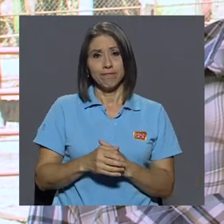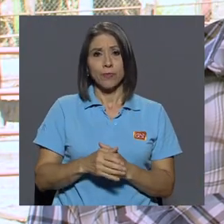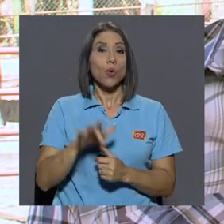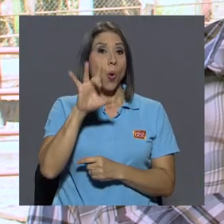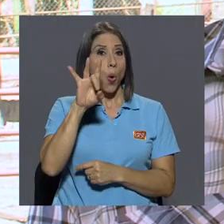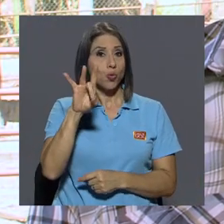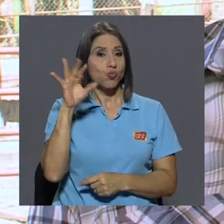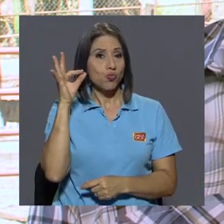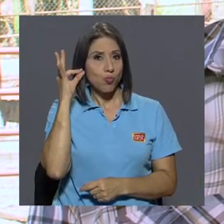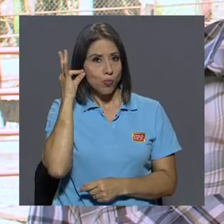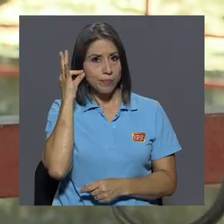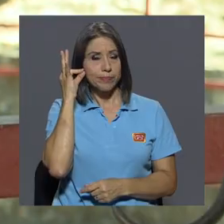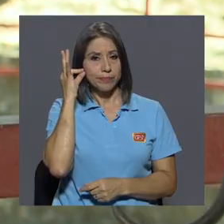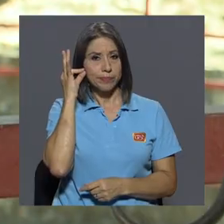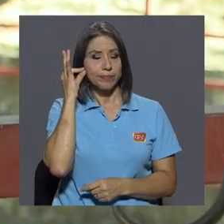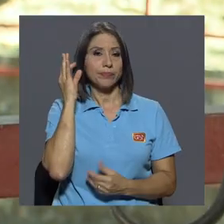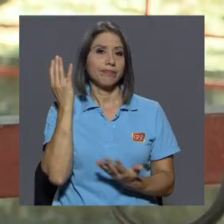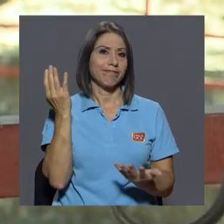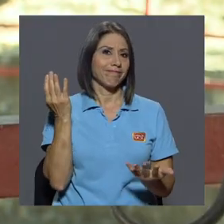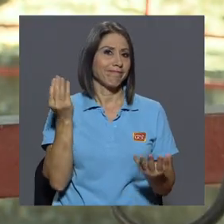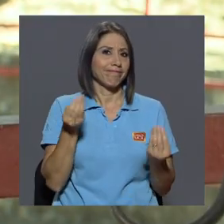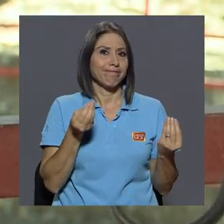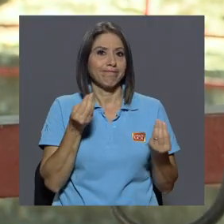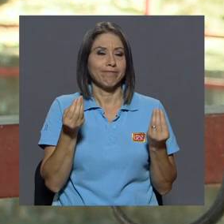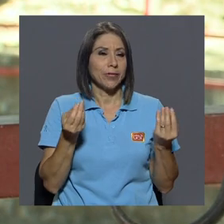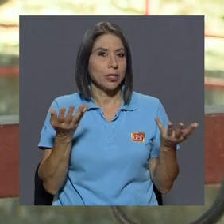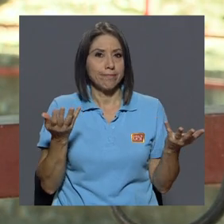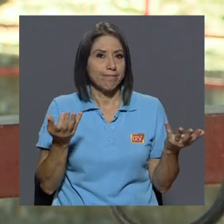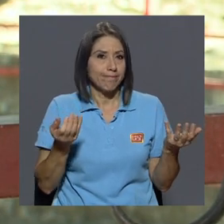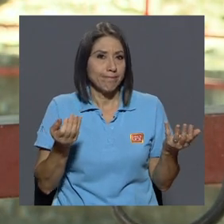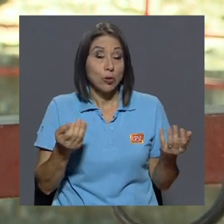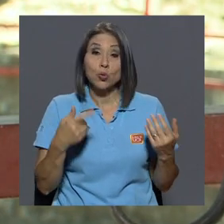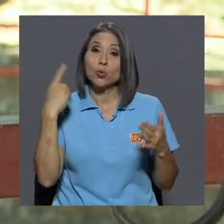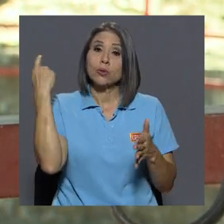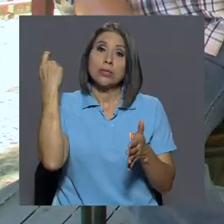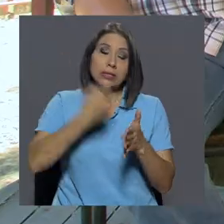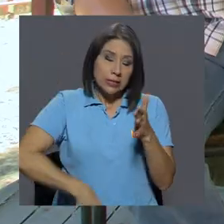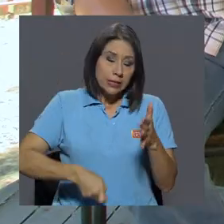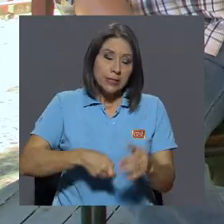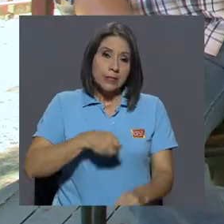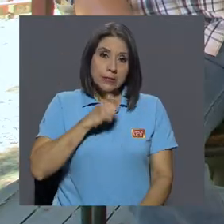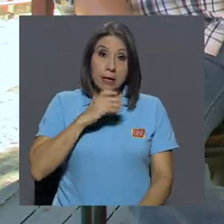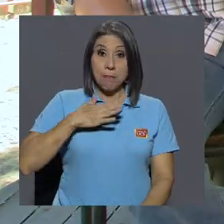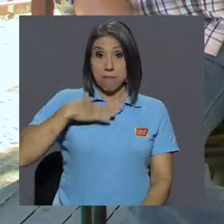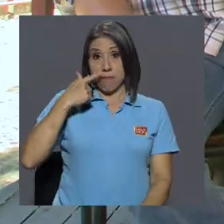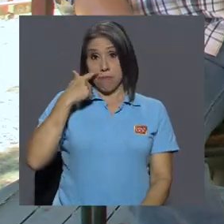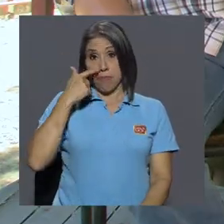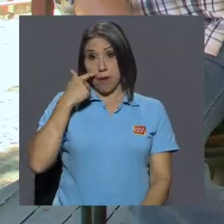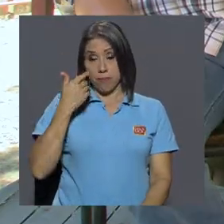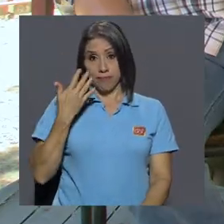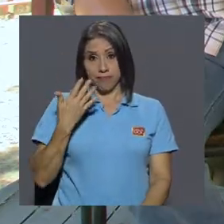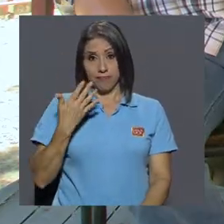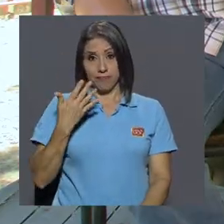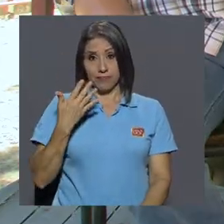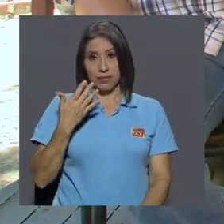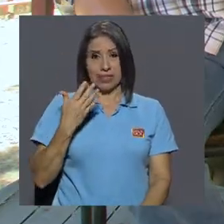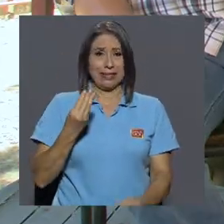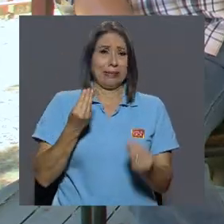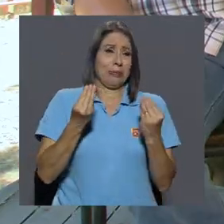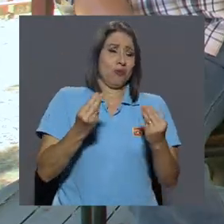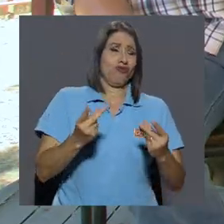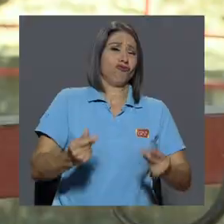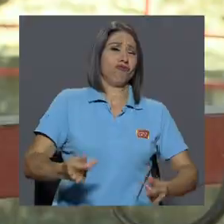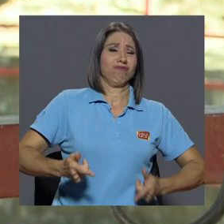8 mujeres. ¿Qué te puedo decir? Muy duro. Mi papá se ahogaba en